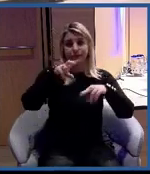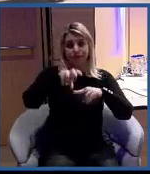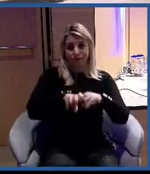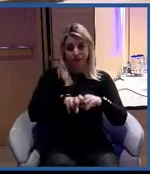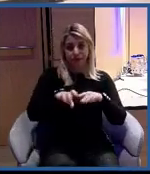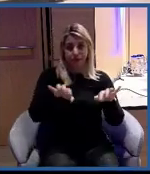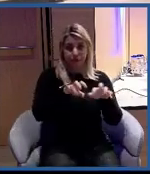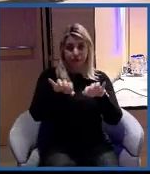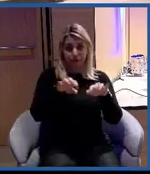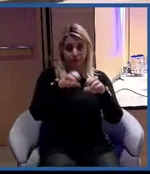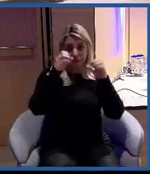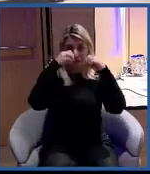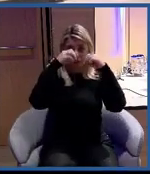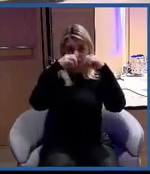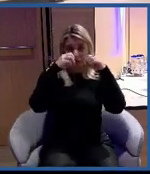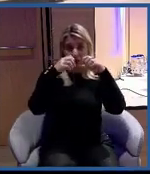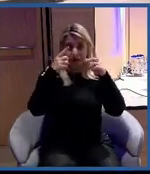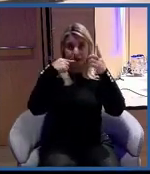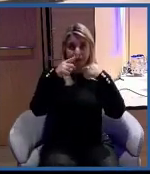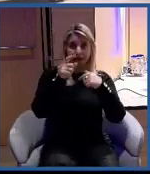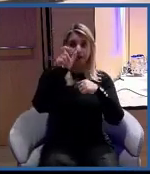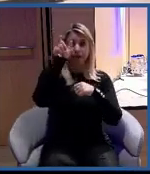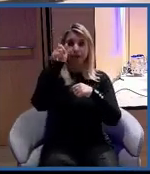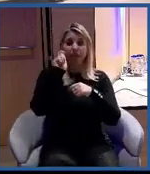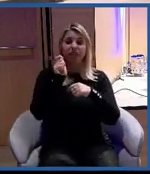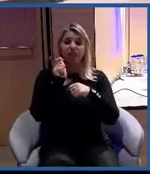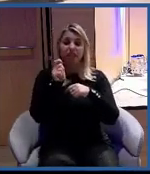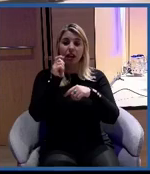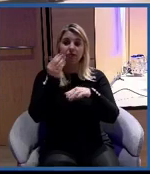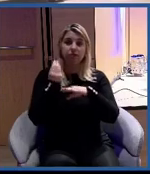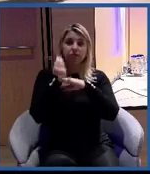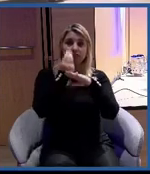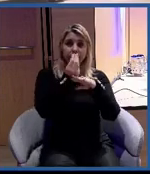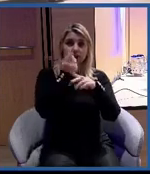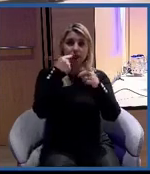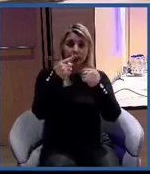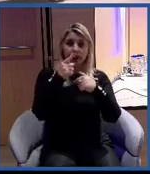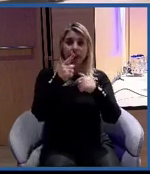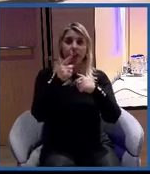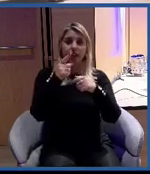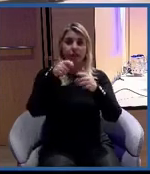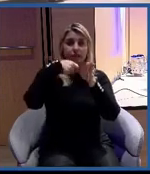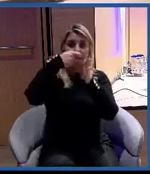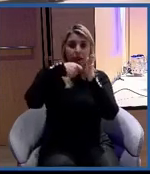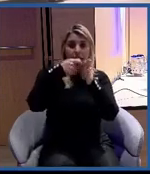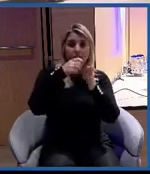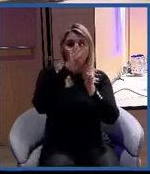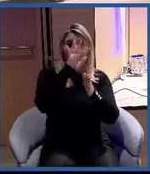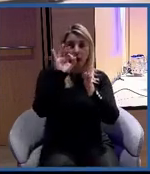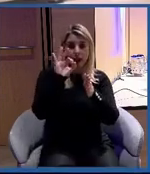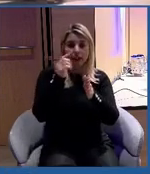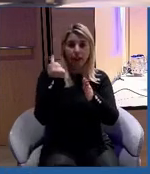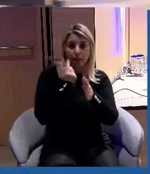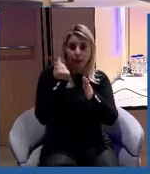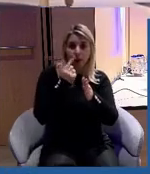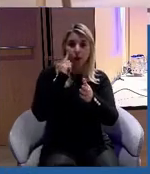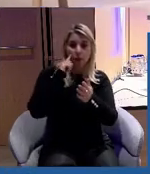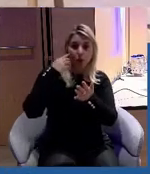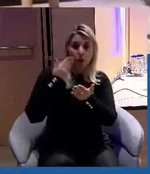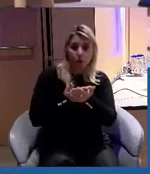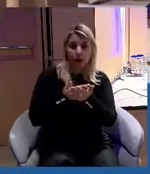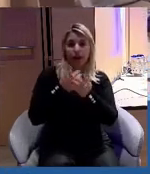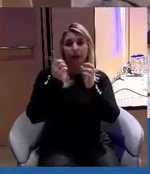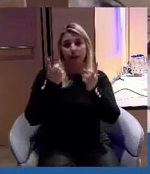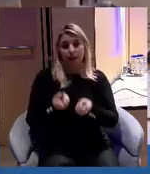saber qué propone un candidato entrás a sus redes sociales encontrás videos de 40 minutos en donde tiene propuestas